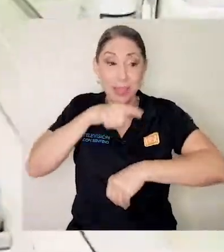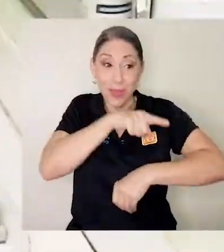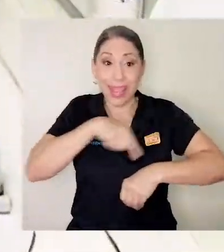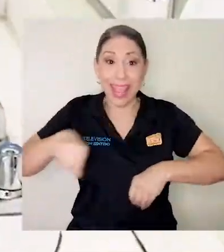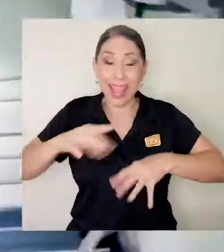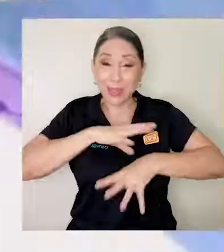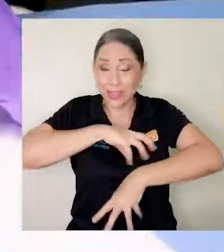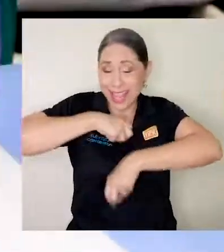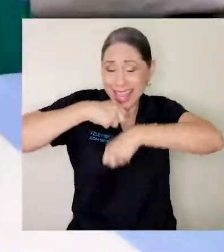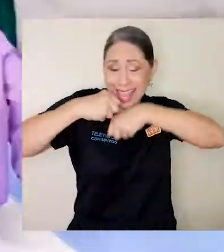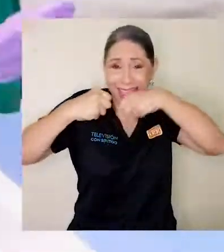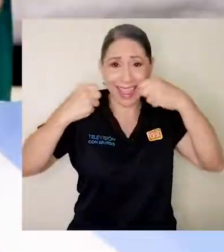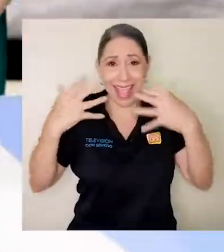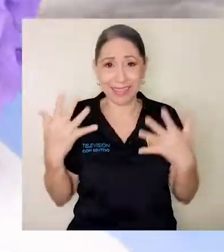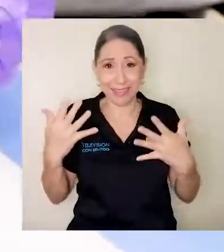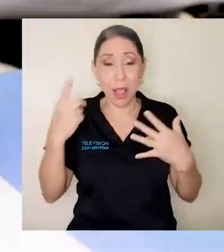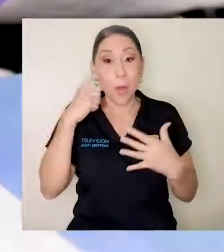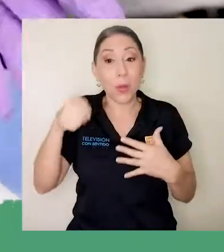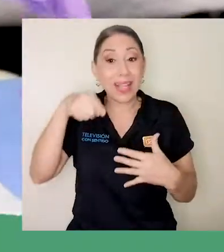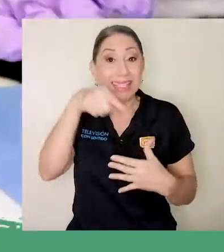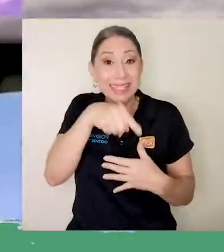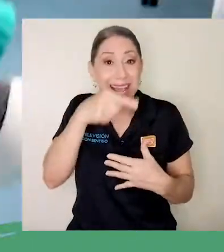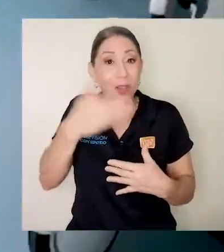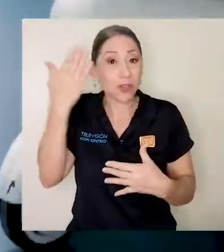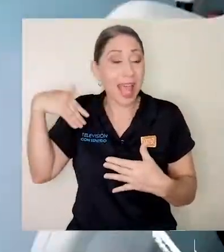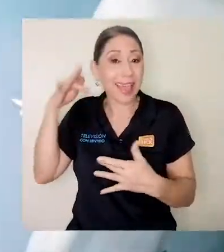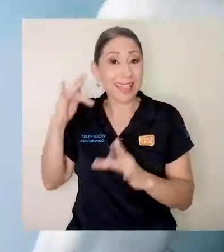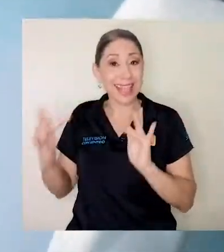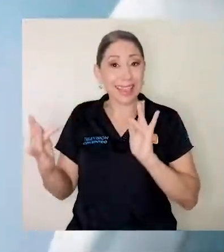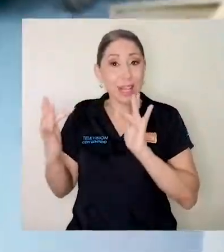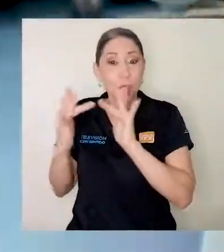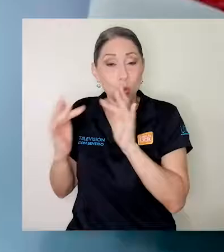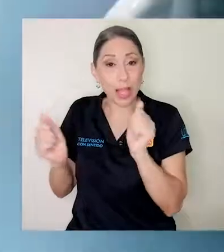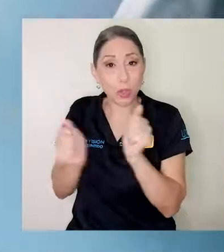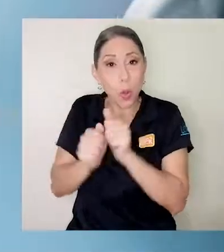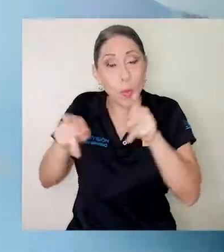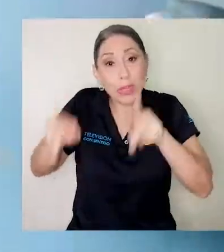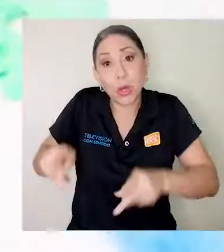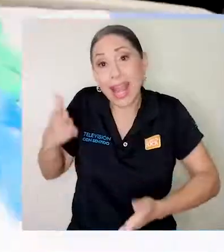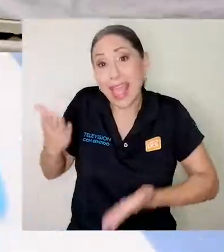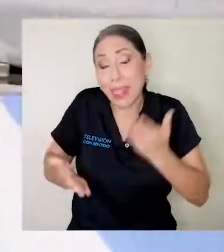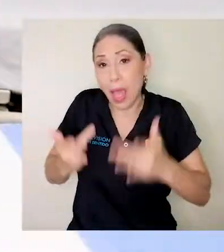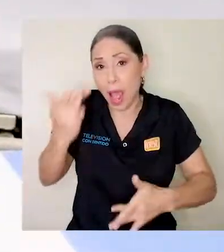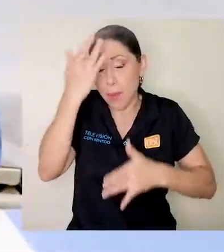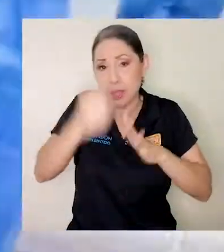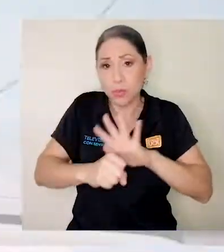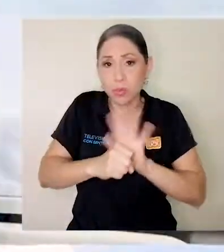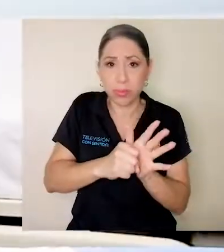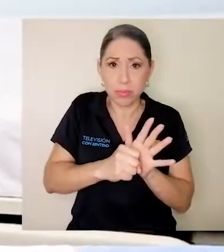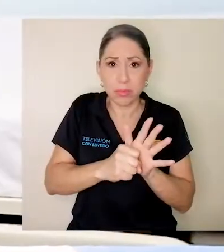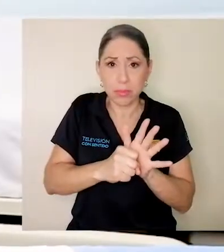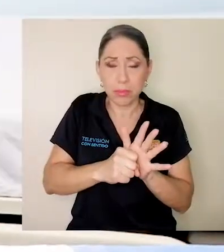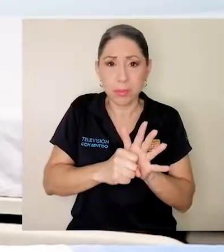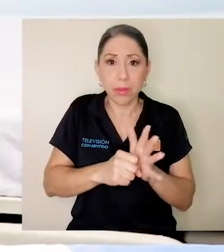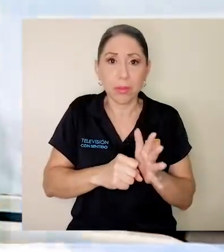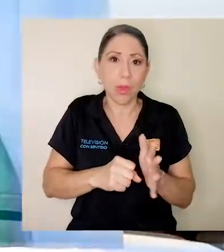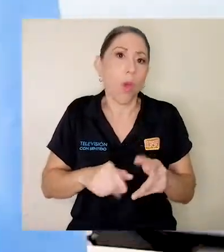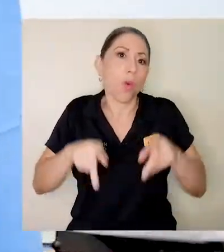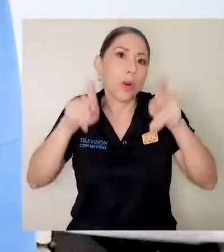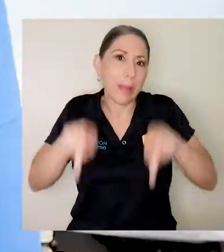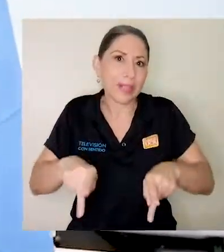se quitan han tenido contacto con una persona que potencialmente tiene COVID o